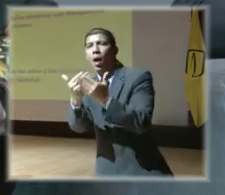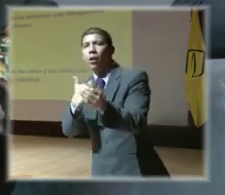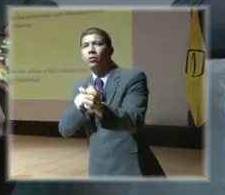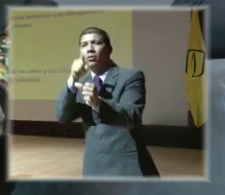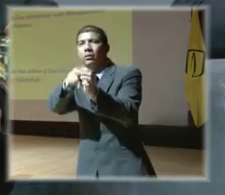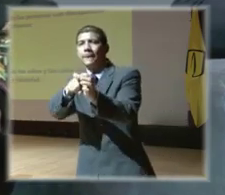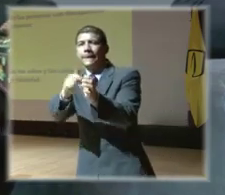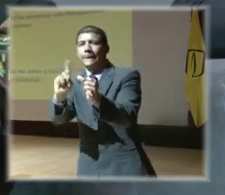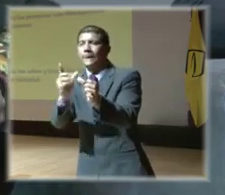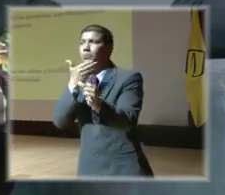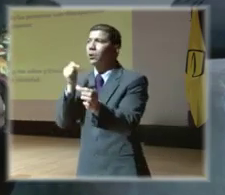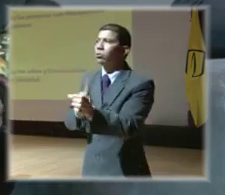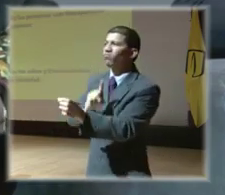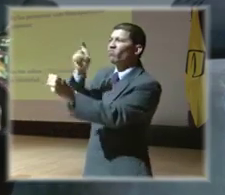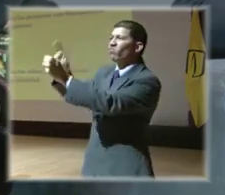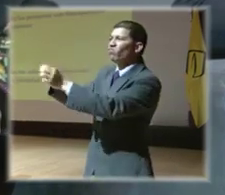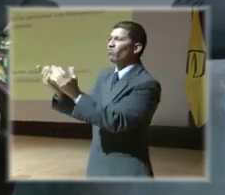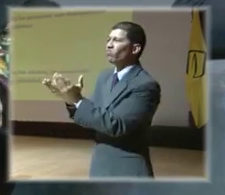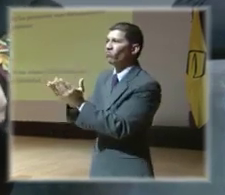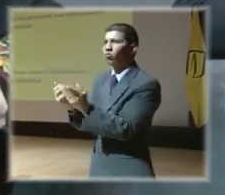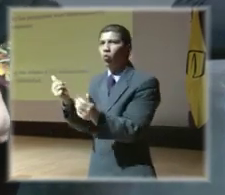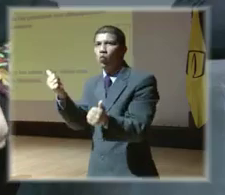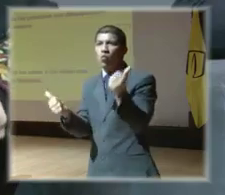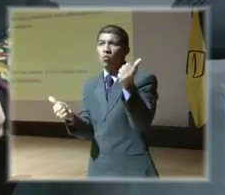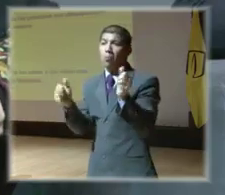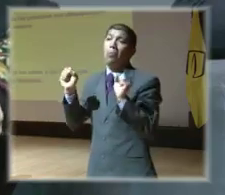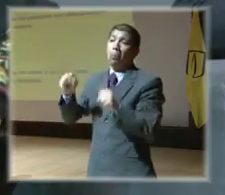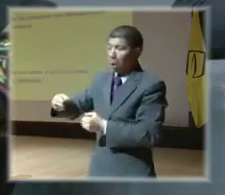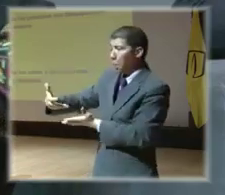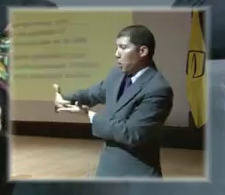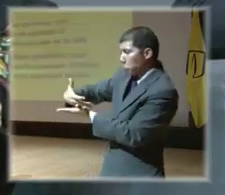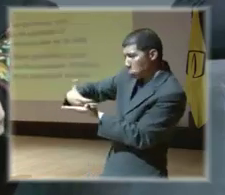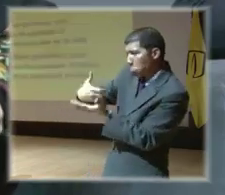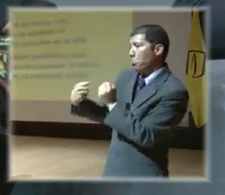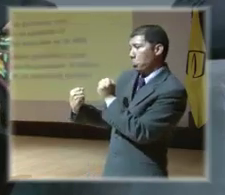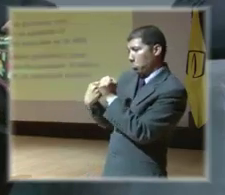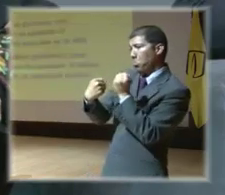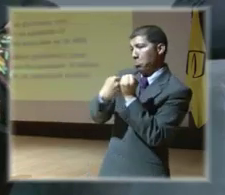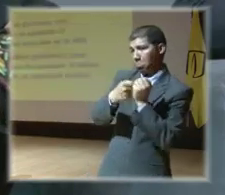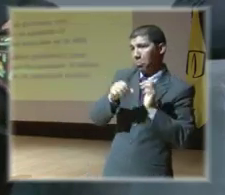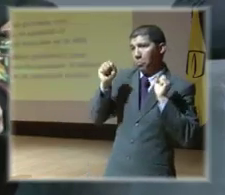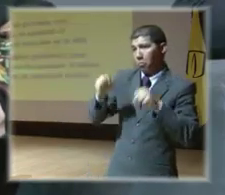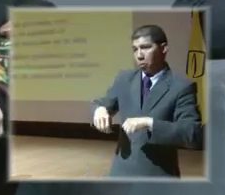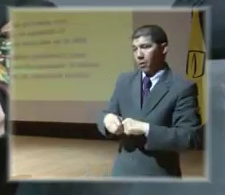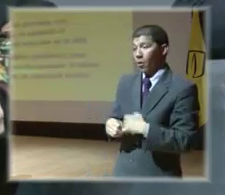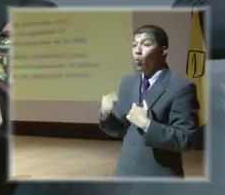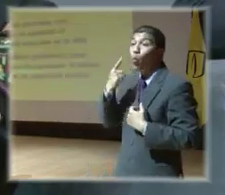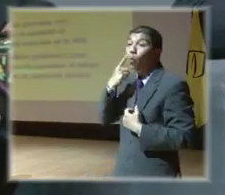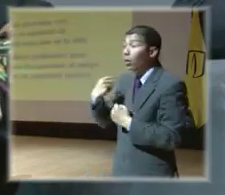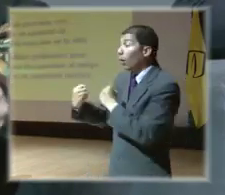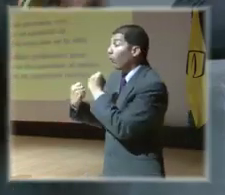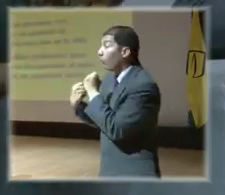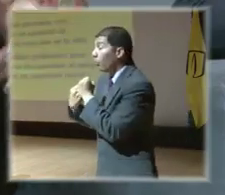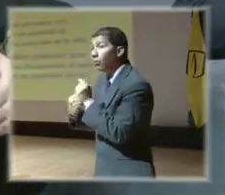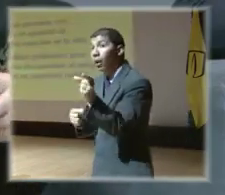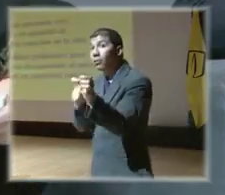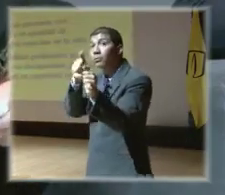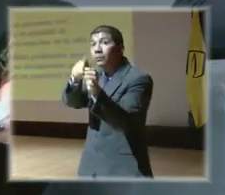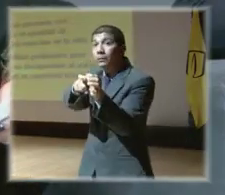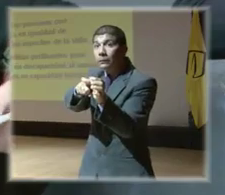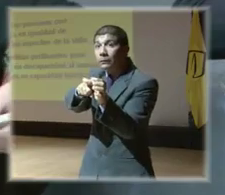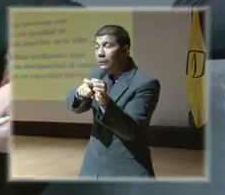medida general con los mismos efectos y es absoluta. No contempla esas diferentes circunstancias.